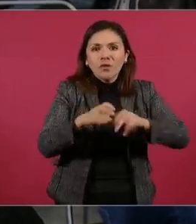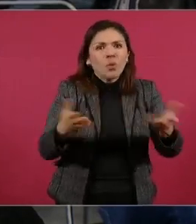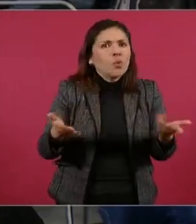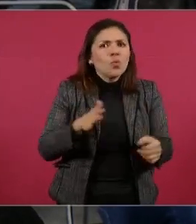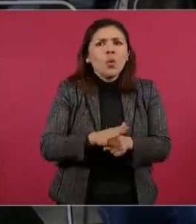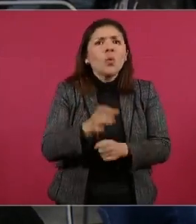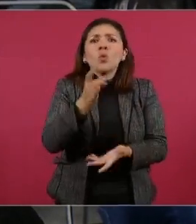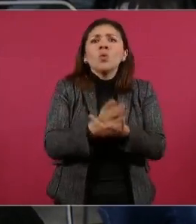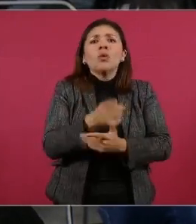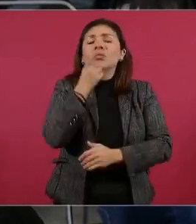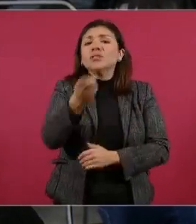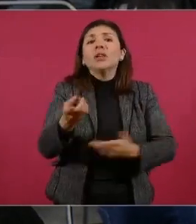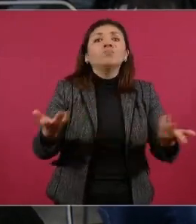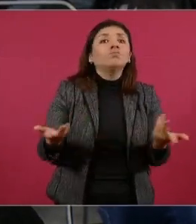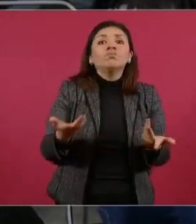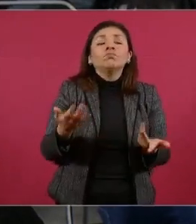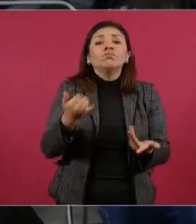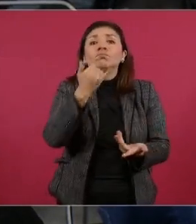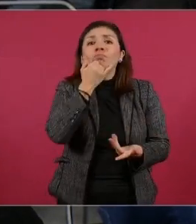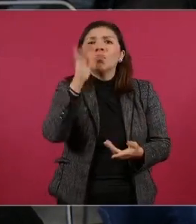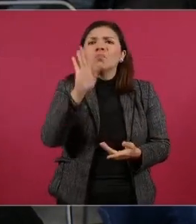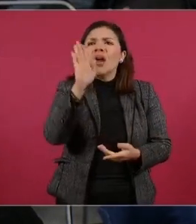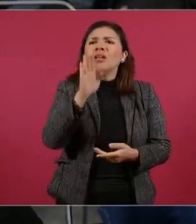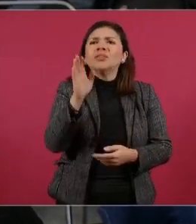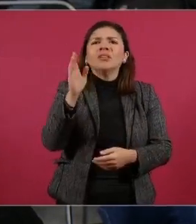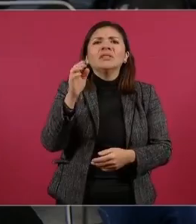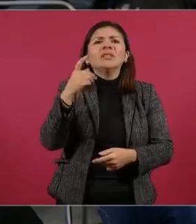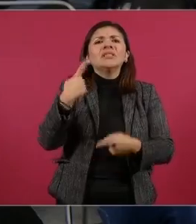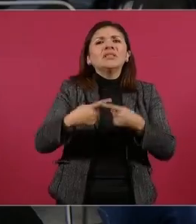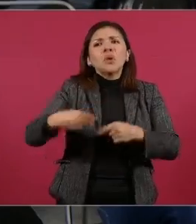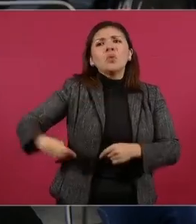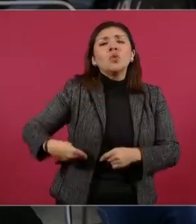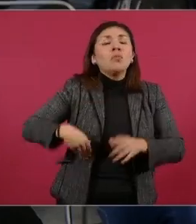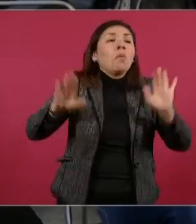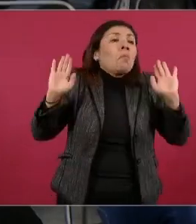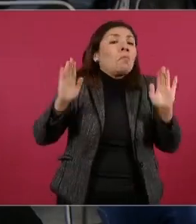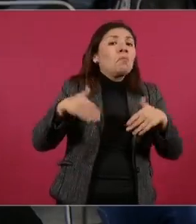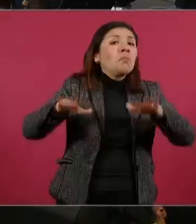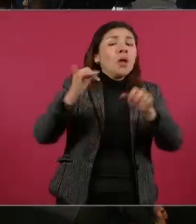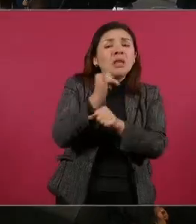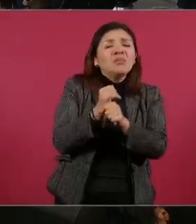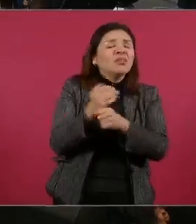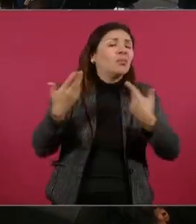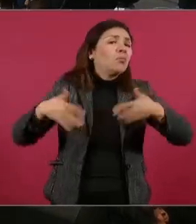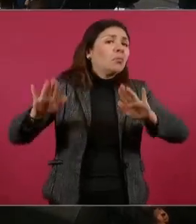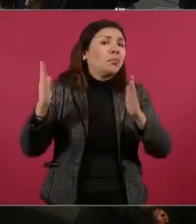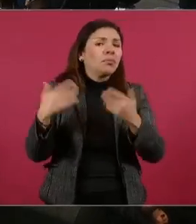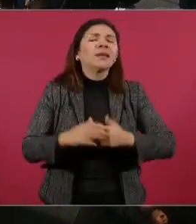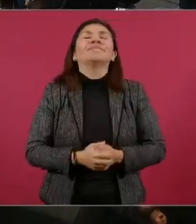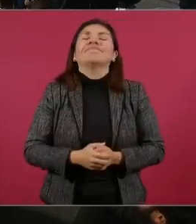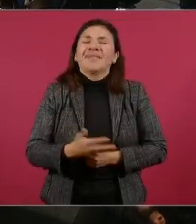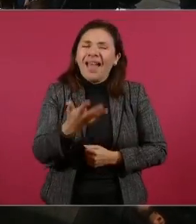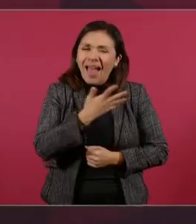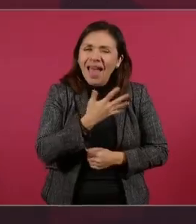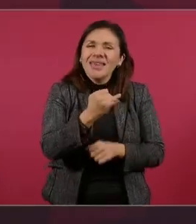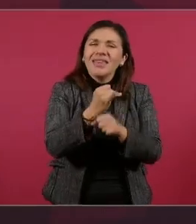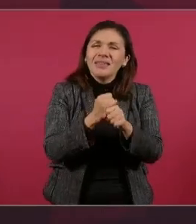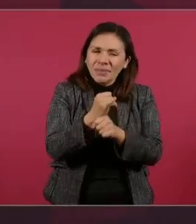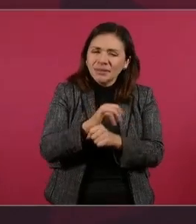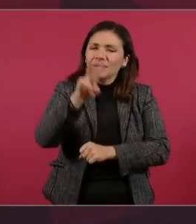abonan nada más a la impun no detienen a nadie no investigan si se investiga si